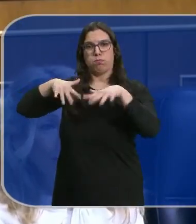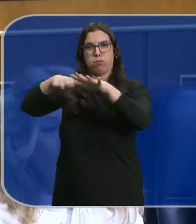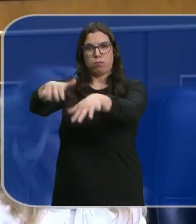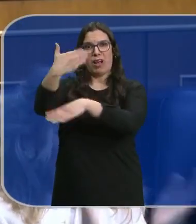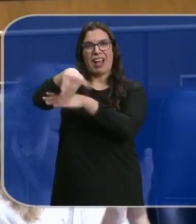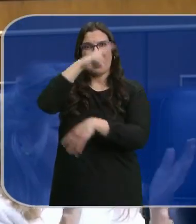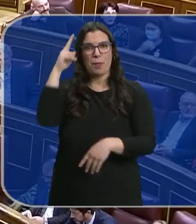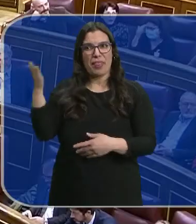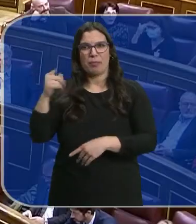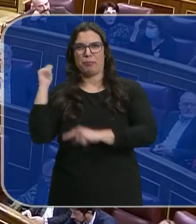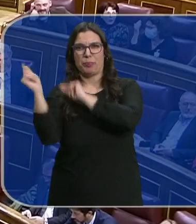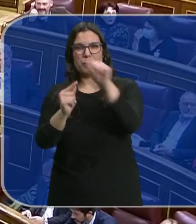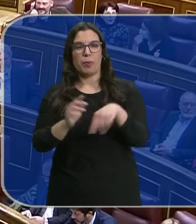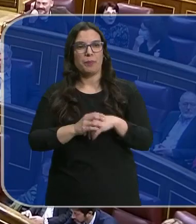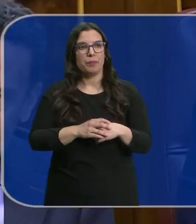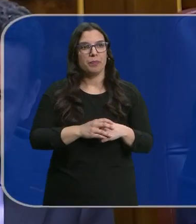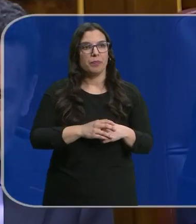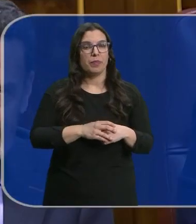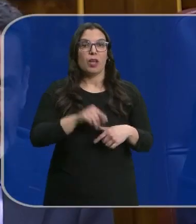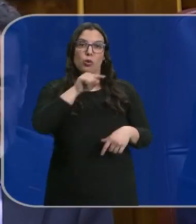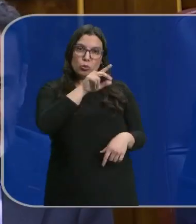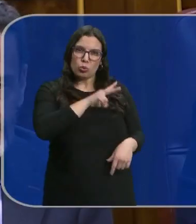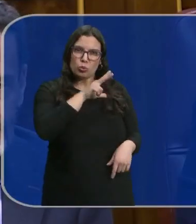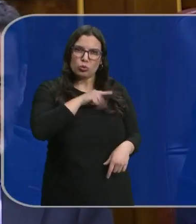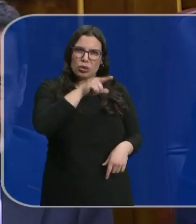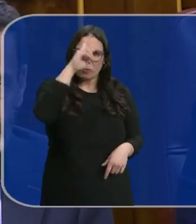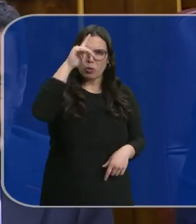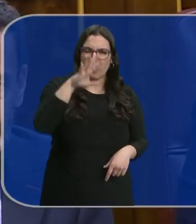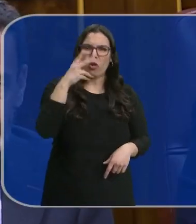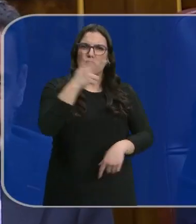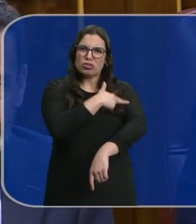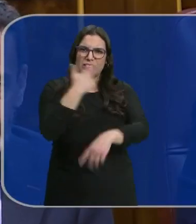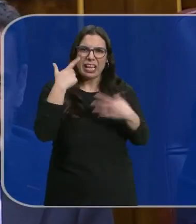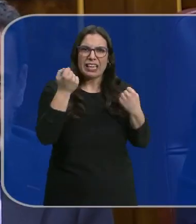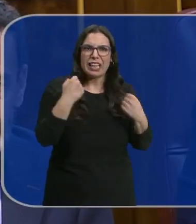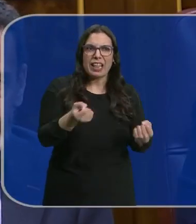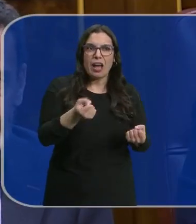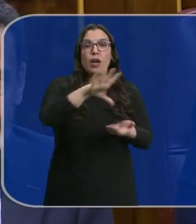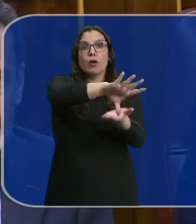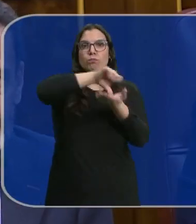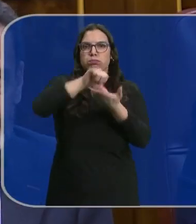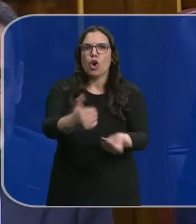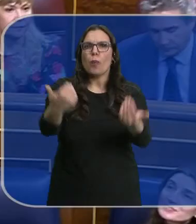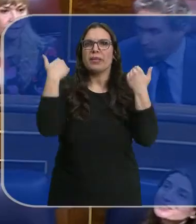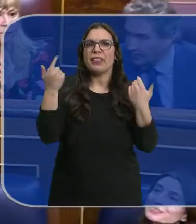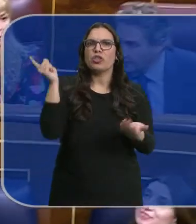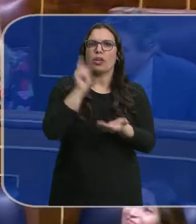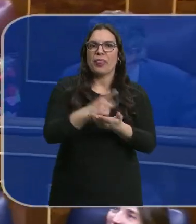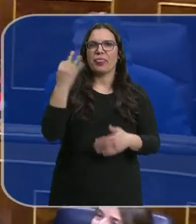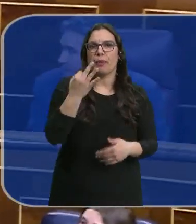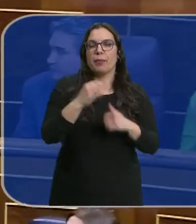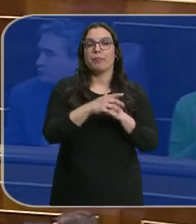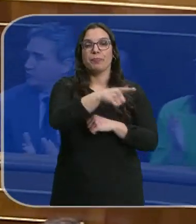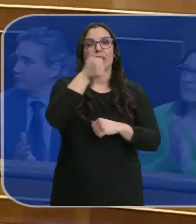pasado por las calles de Madrid. Si a usted le preocupa la sanidad de los españoles, recentralicen las competencias. Sánchez